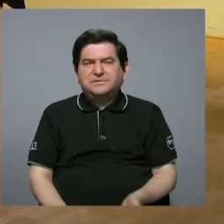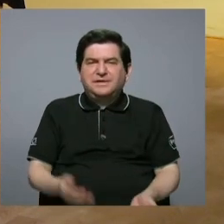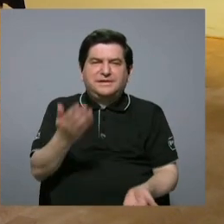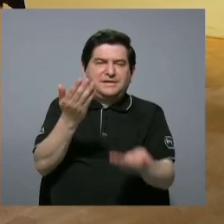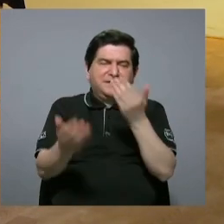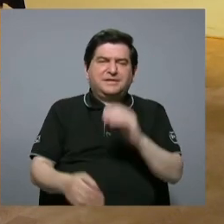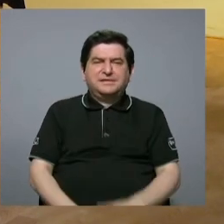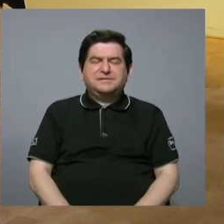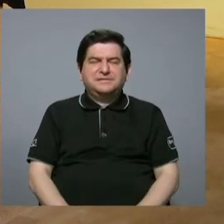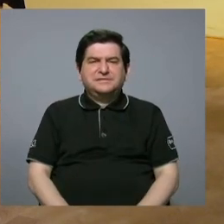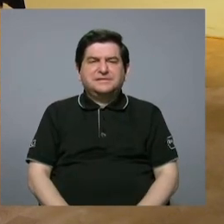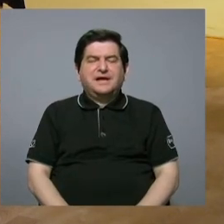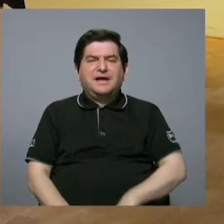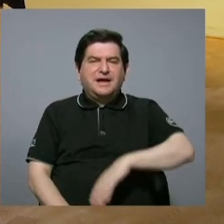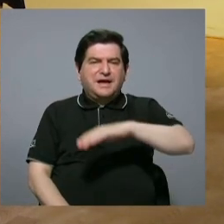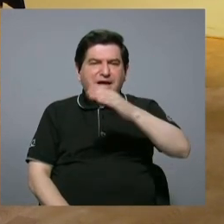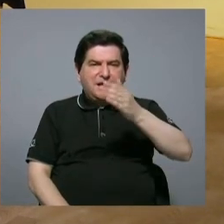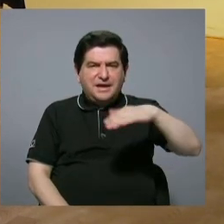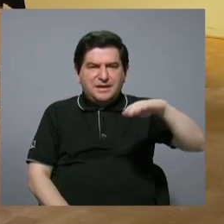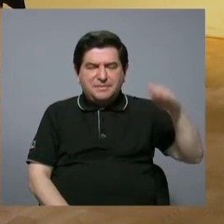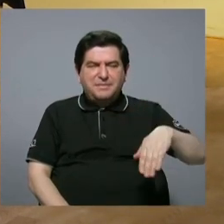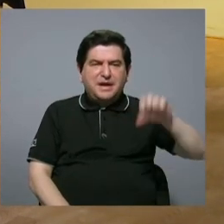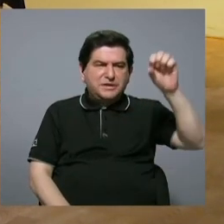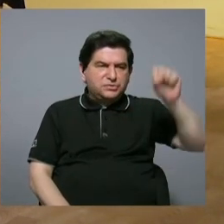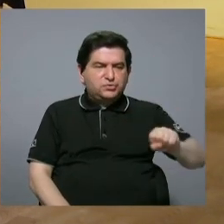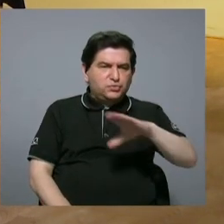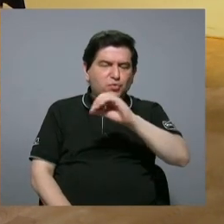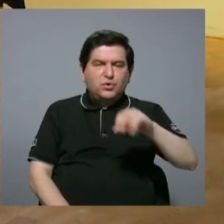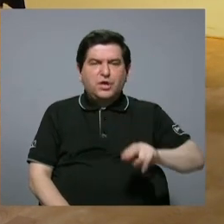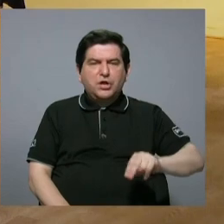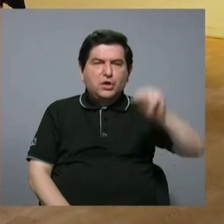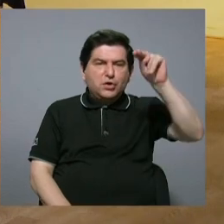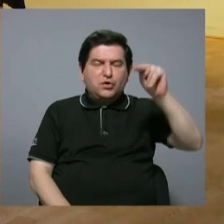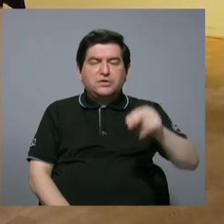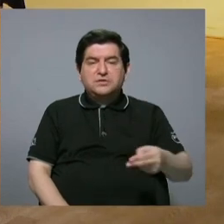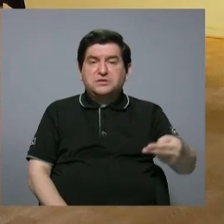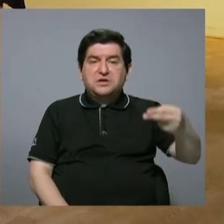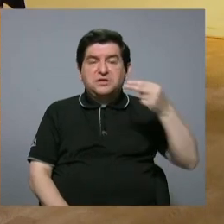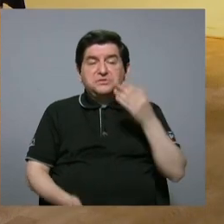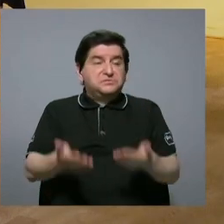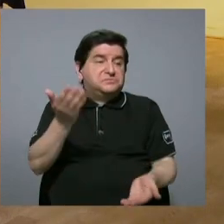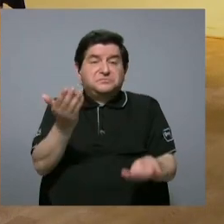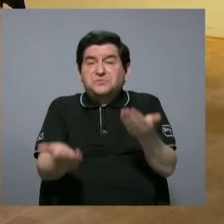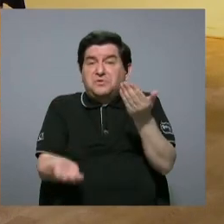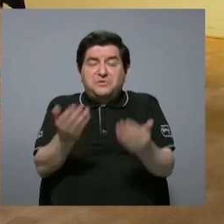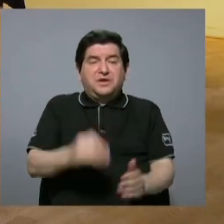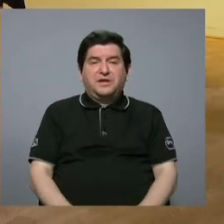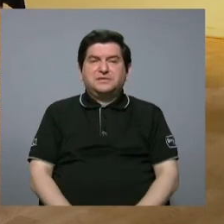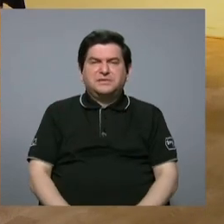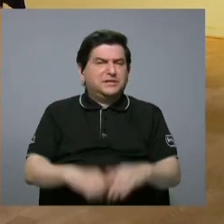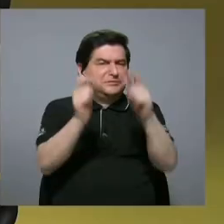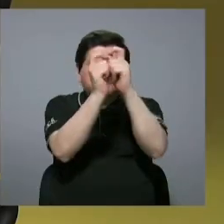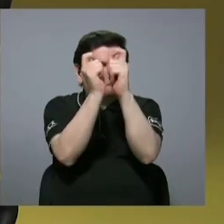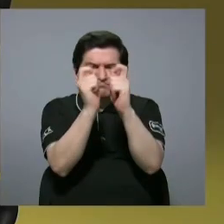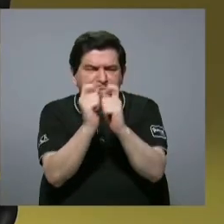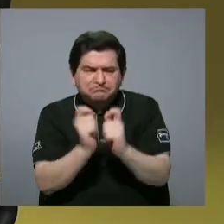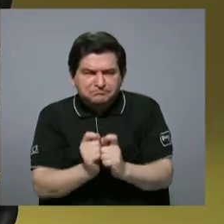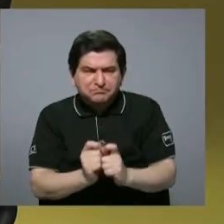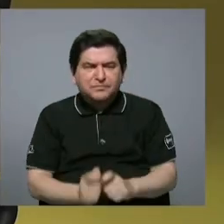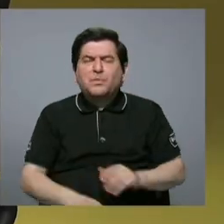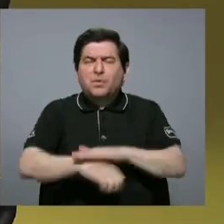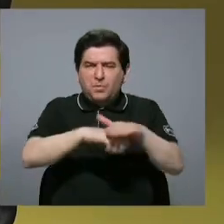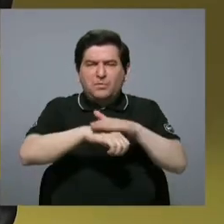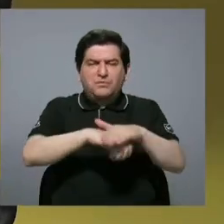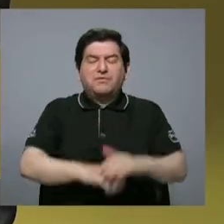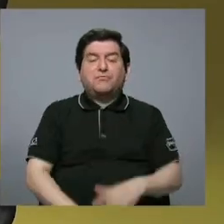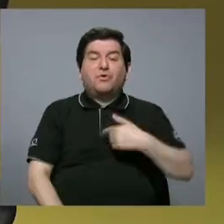el Mar del Sur y el Mar del Norte, mucho de esta historia no hubiera sido tan llena de detalles. Por favor, usted es el que sabe.